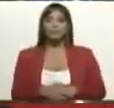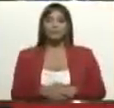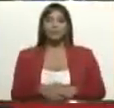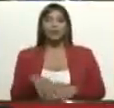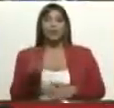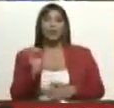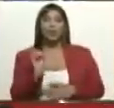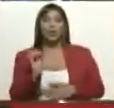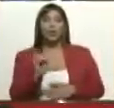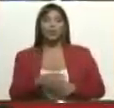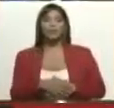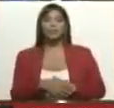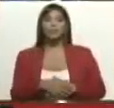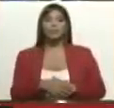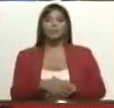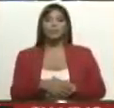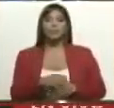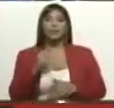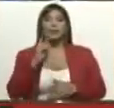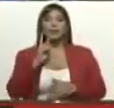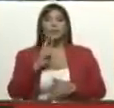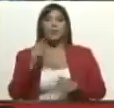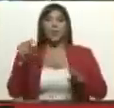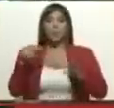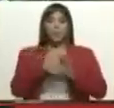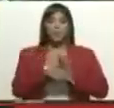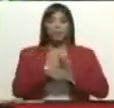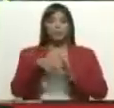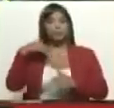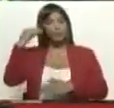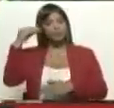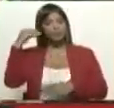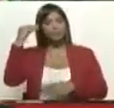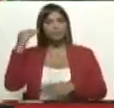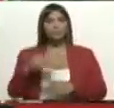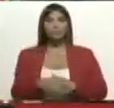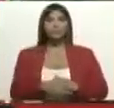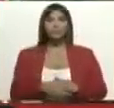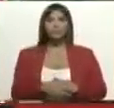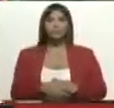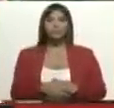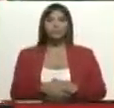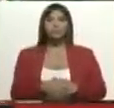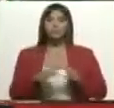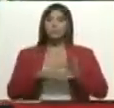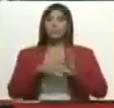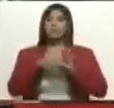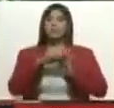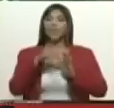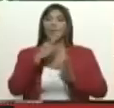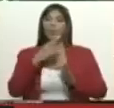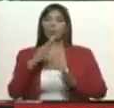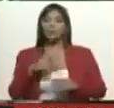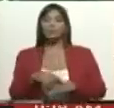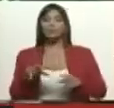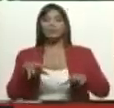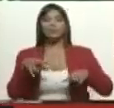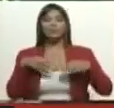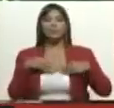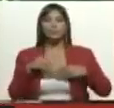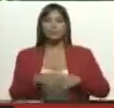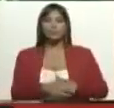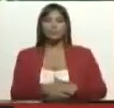o entrar en una profunda reflexión del nivel de compromiso que estamos asumiendo.